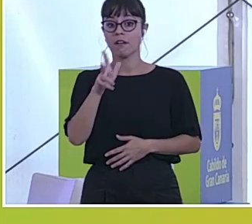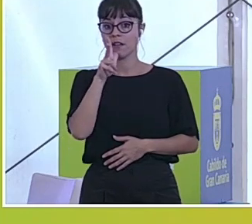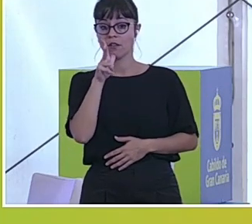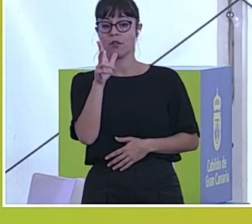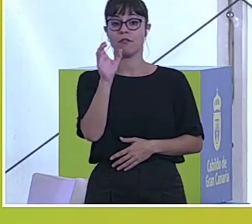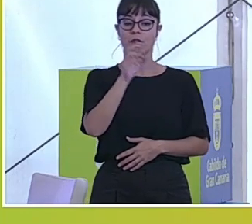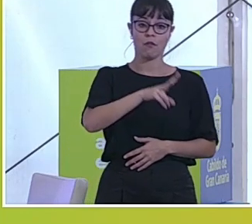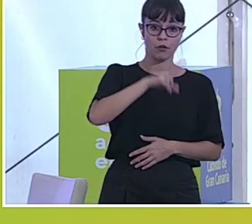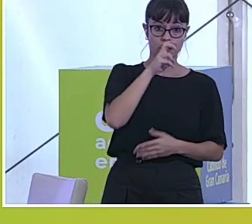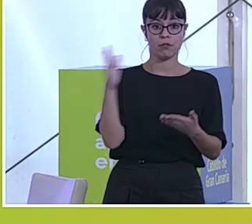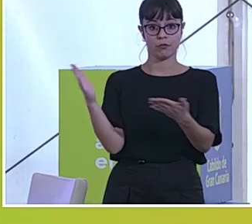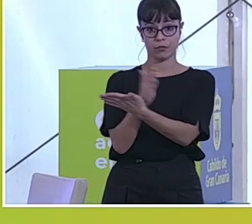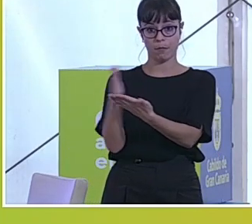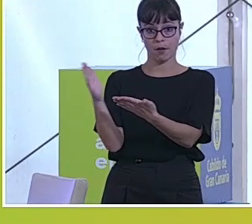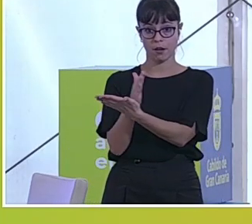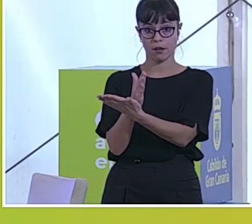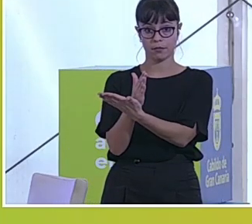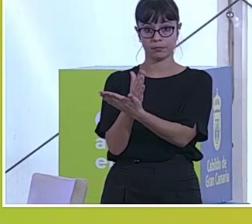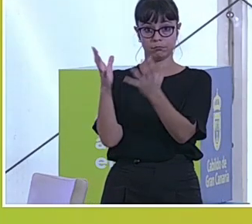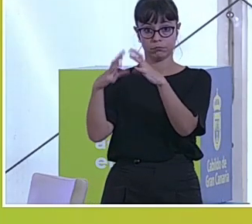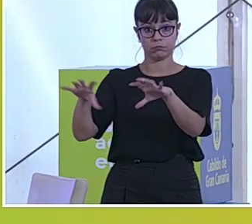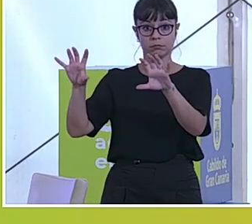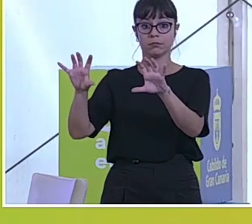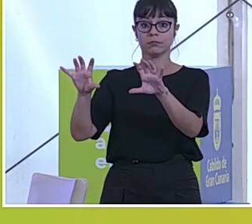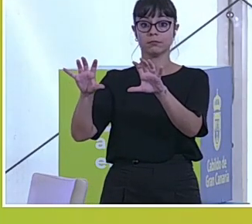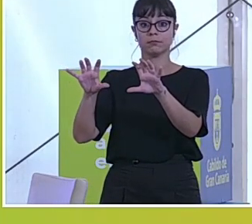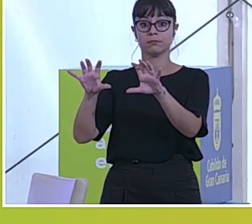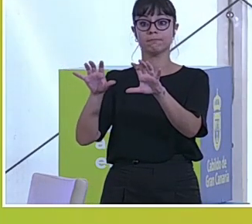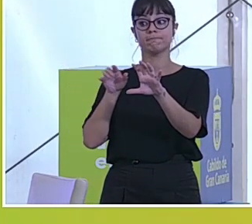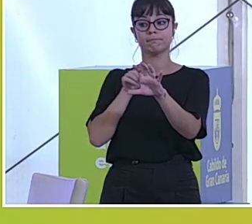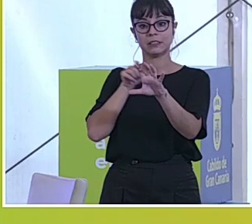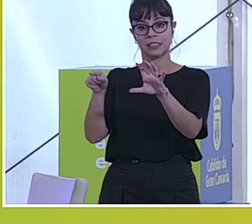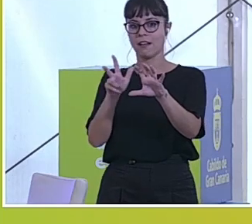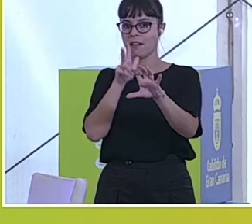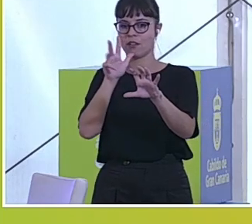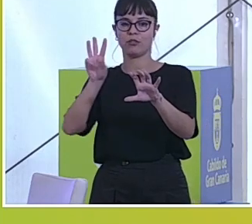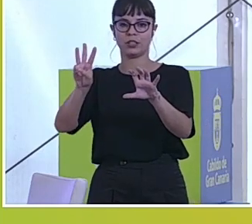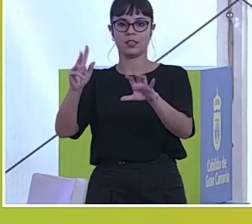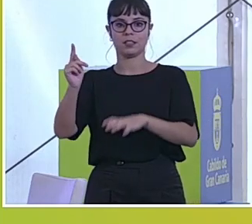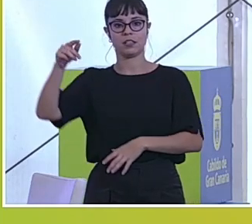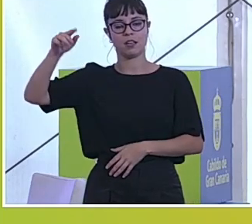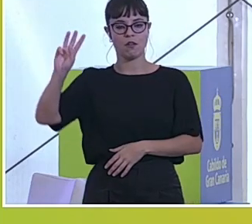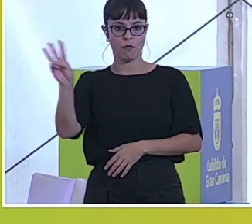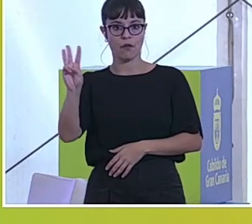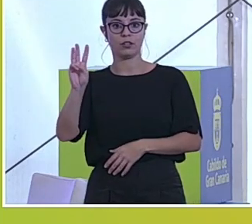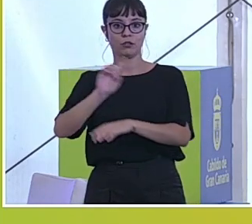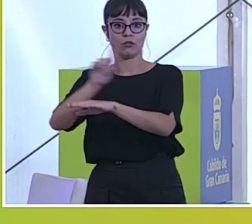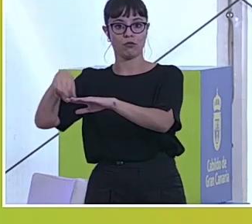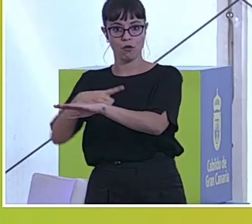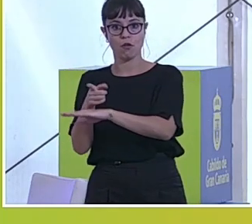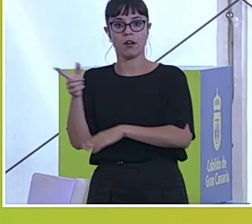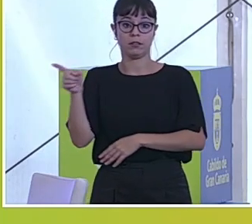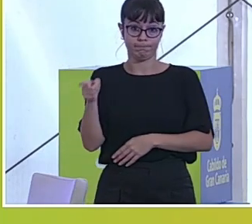puedes recuperar desde el punto de vista energético son unos 3 kilovatios hora, ¿vale? Si luego reconvertimos esa energía